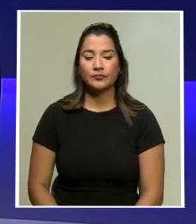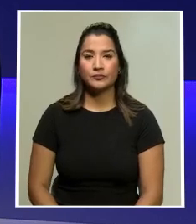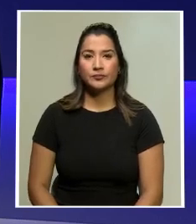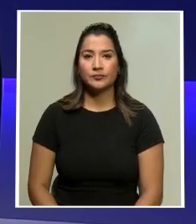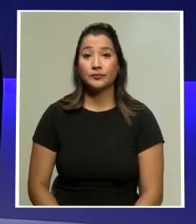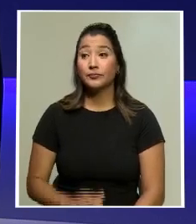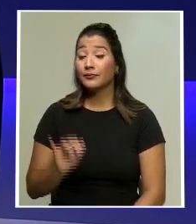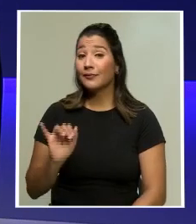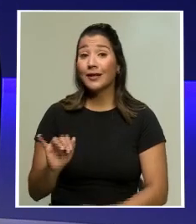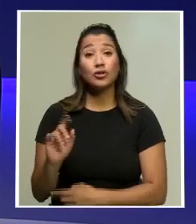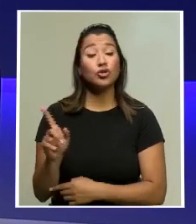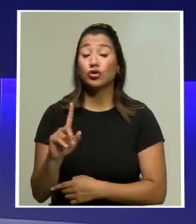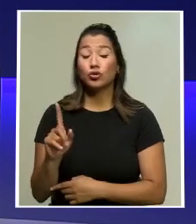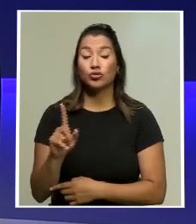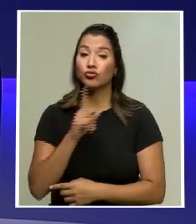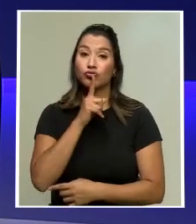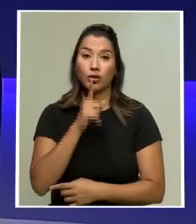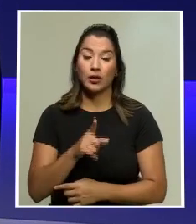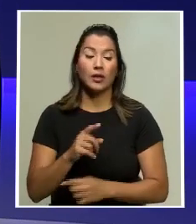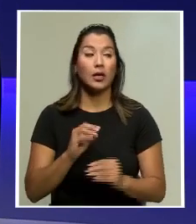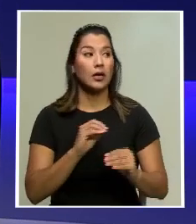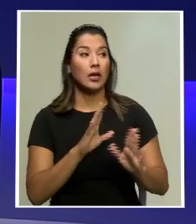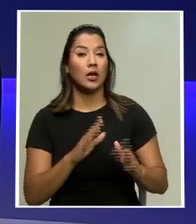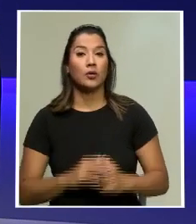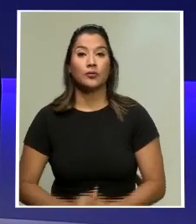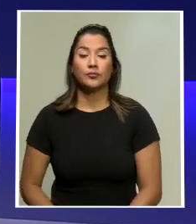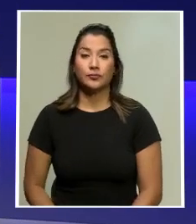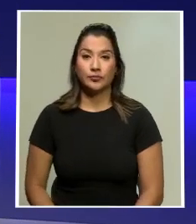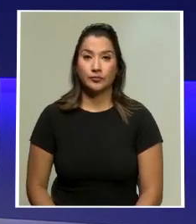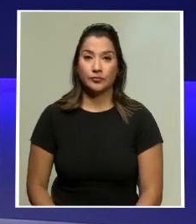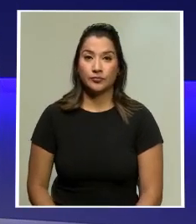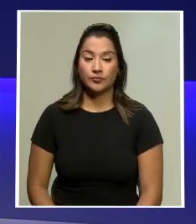Eso no corresponde a la realidad. Claro.